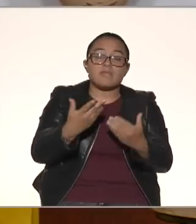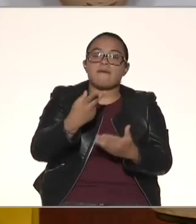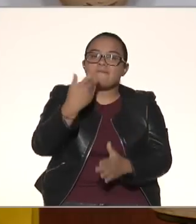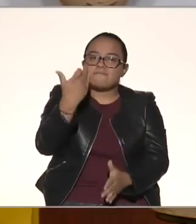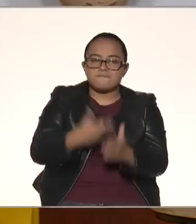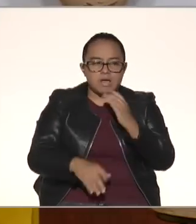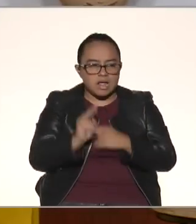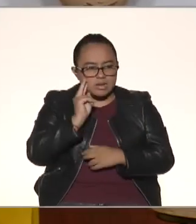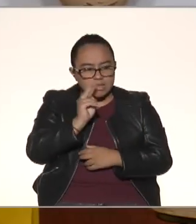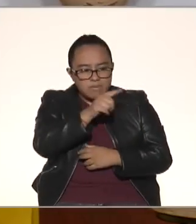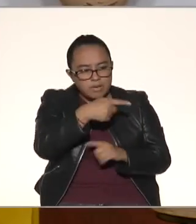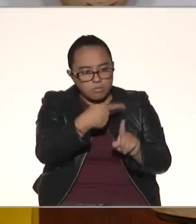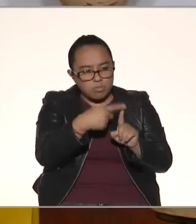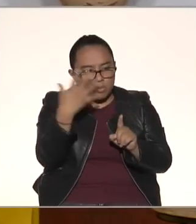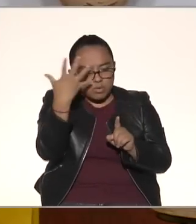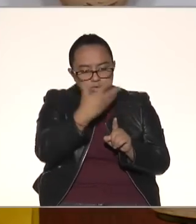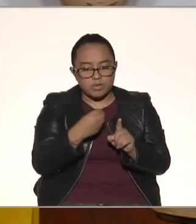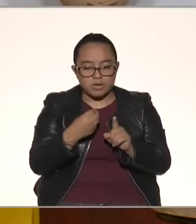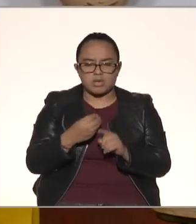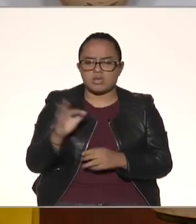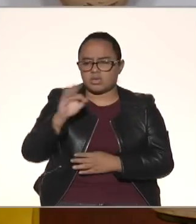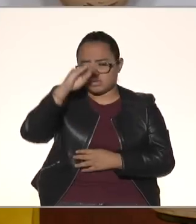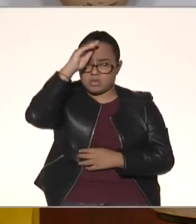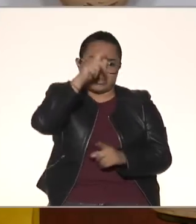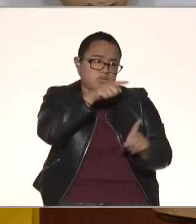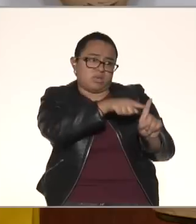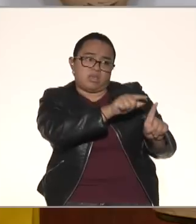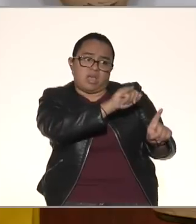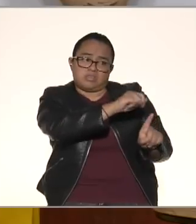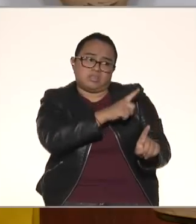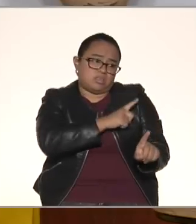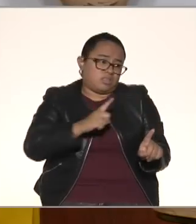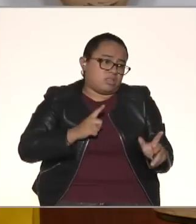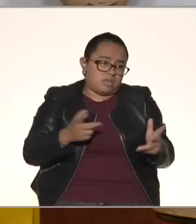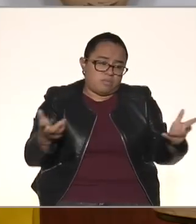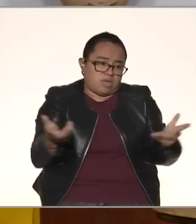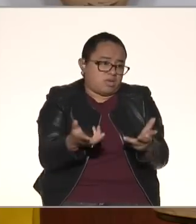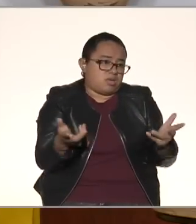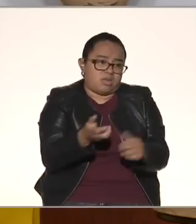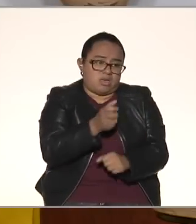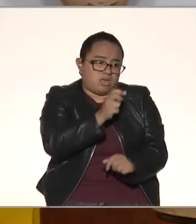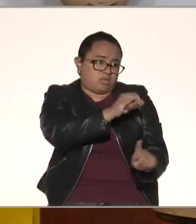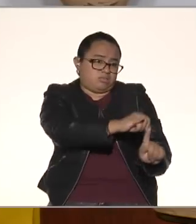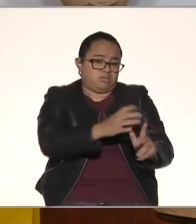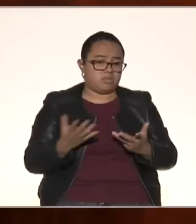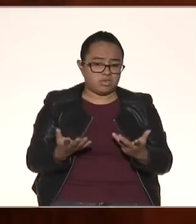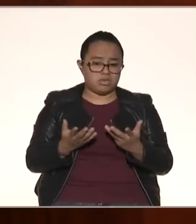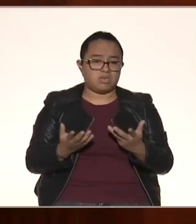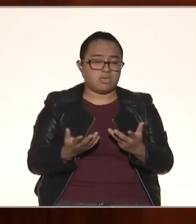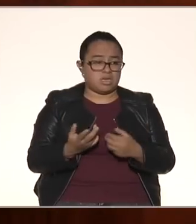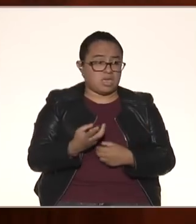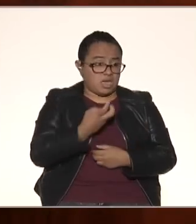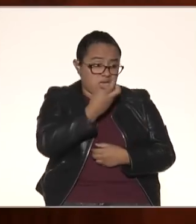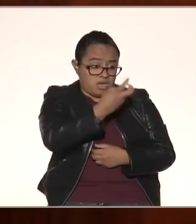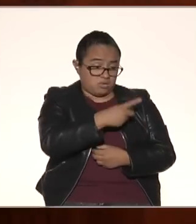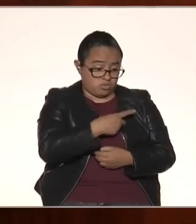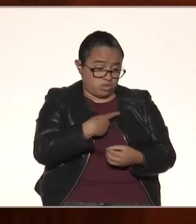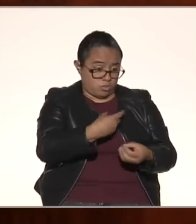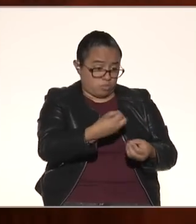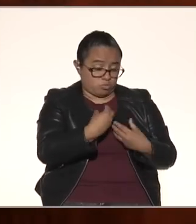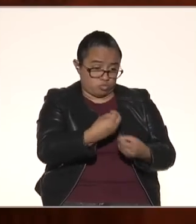ese lado positivo y pensamos como, pues es su obligación, o sea, es lo que, o sea, merezco eso y más.